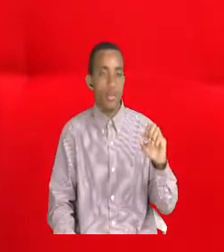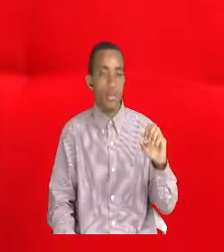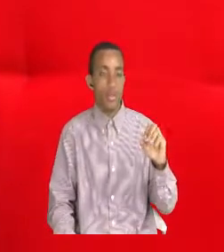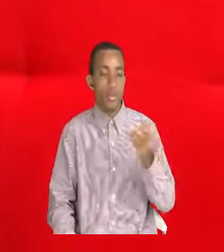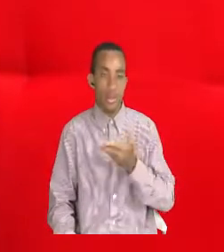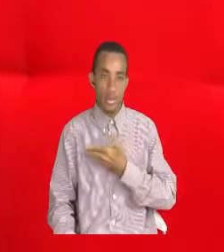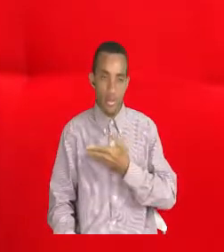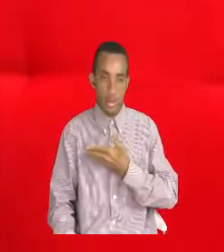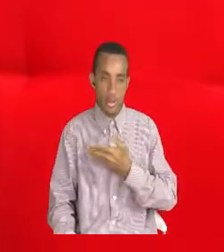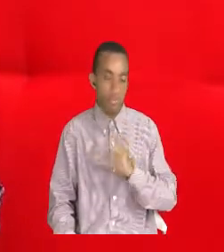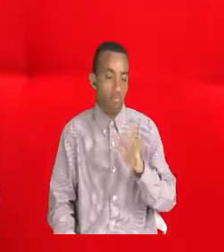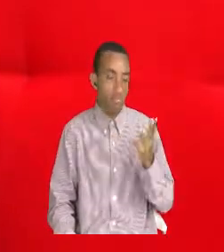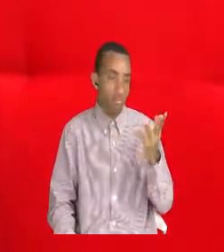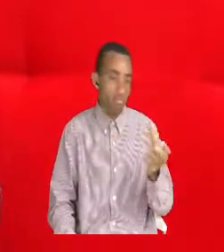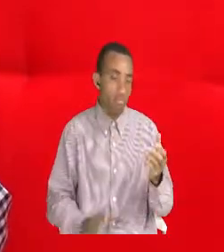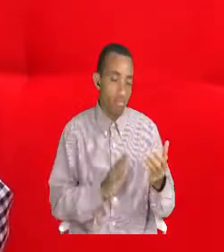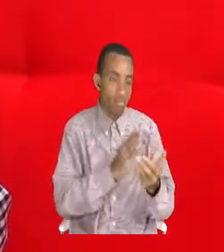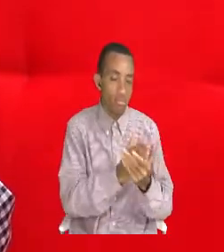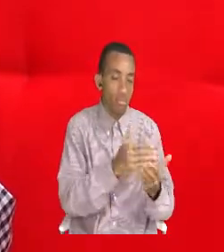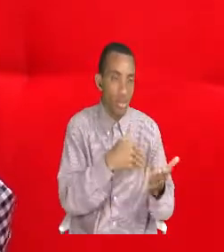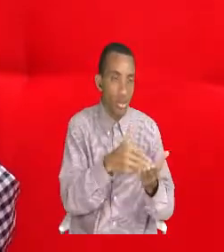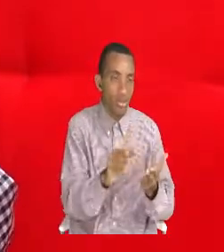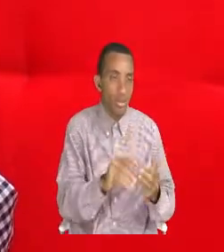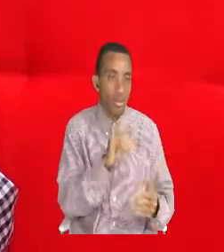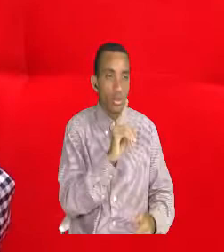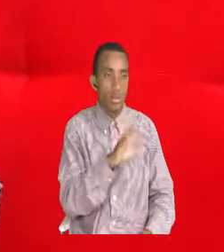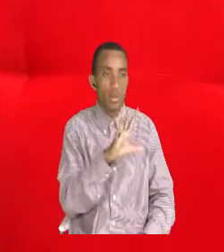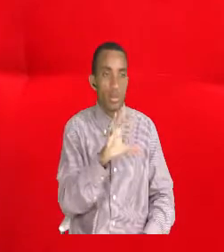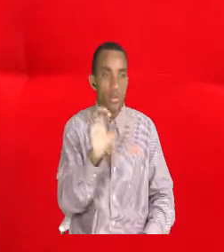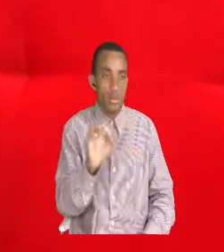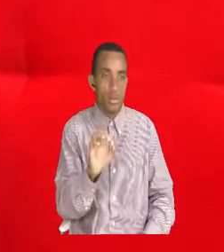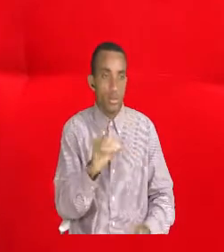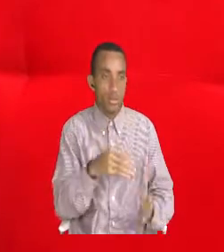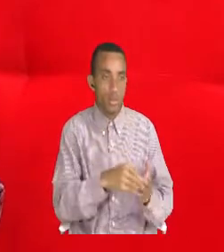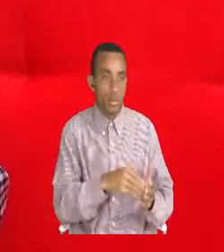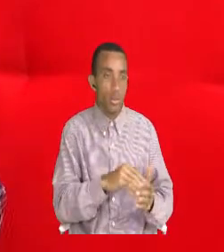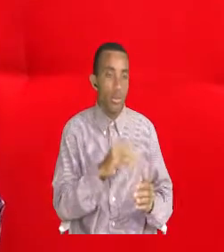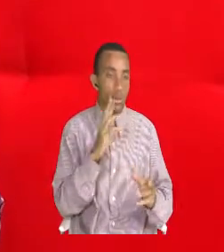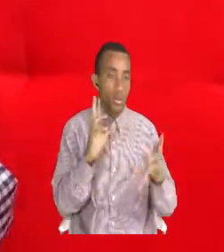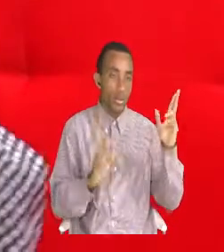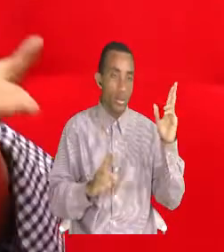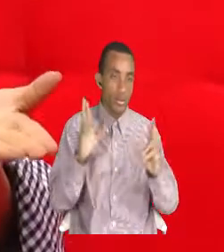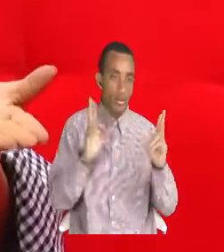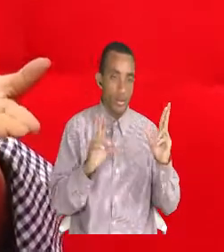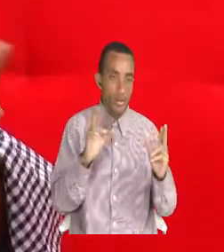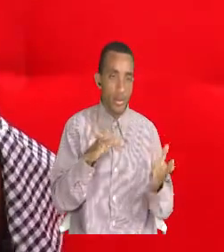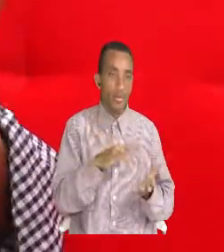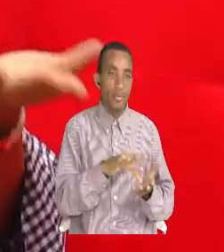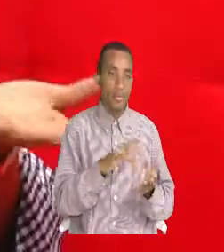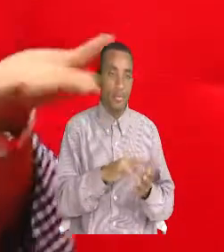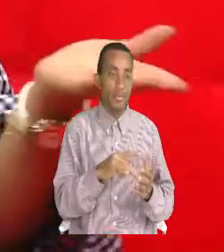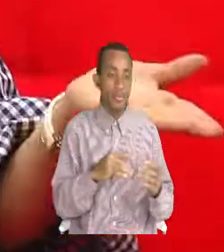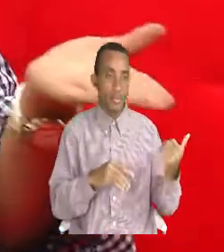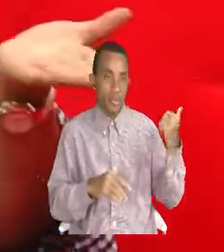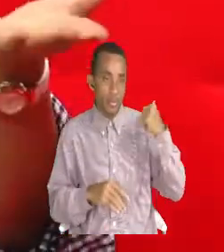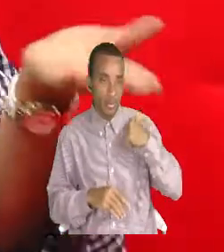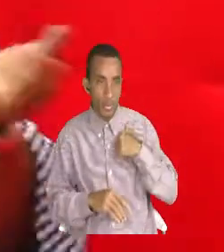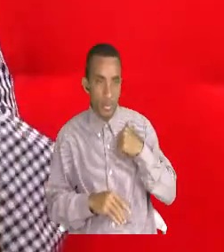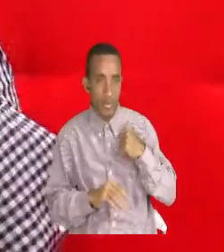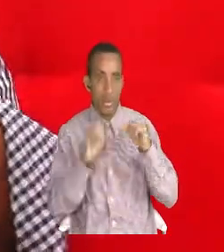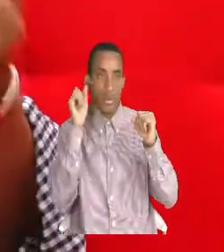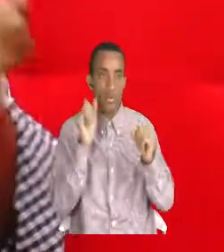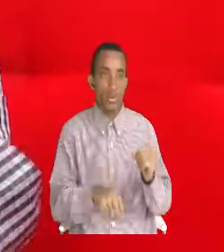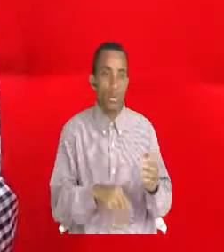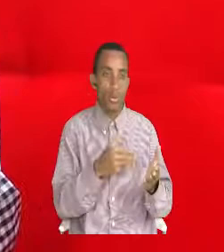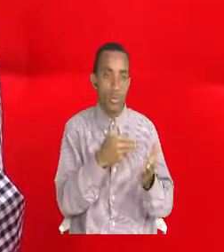va a compra por compras superiores a 150,000 y participa en una gran rifa para unos bolsos para tu mamá. Vas tú, puedes